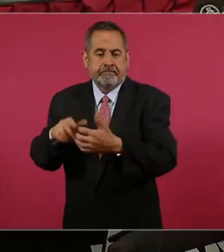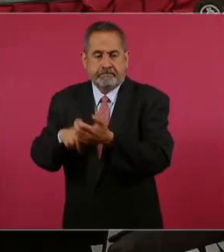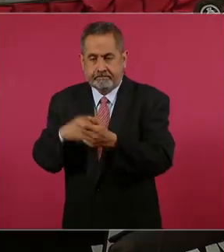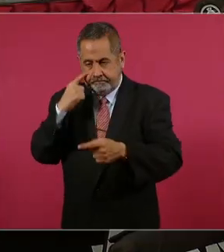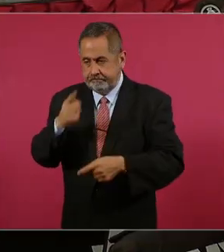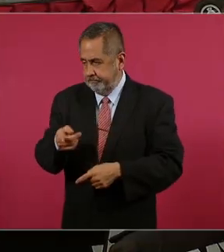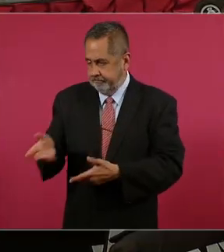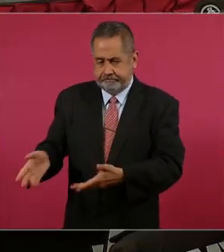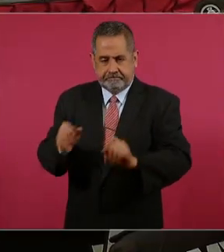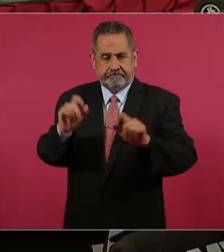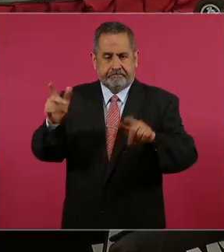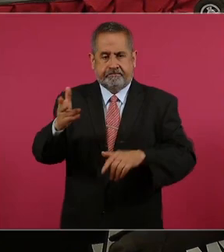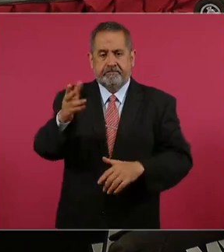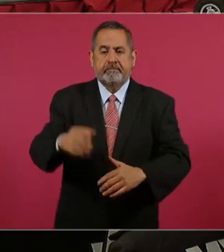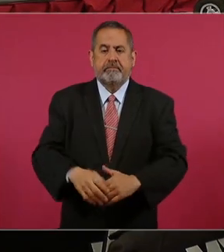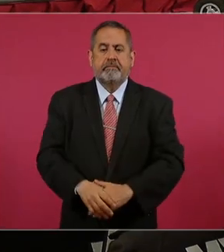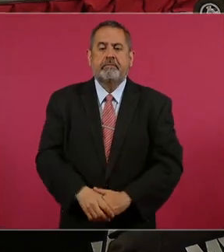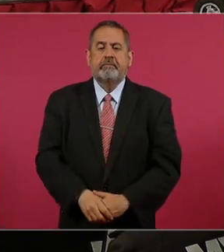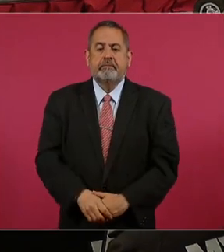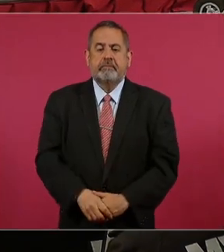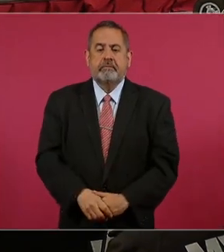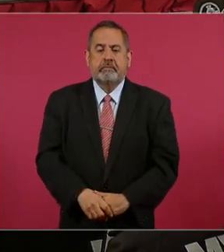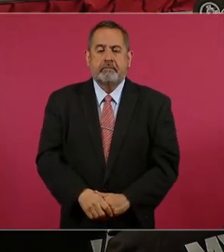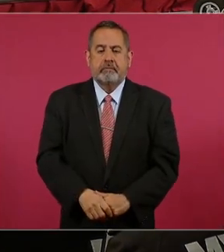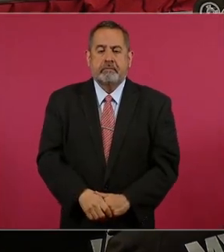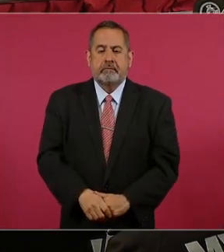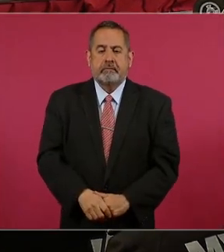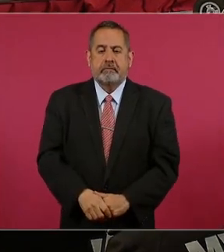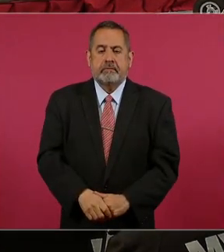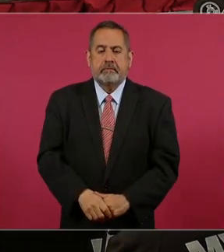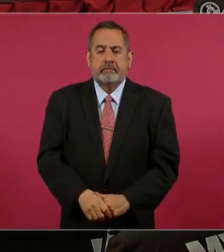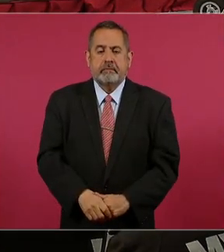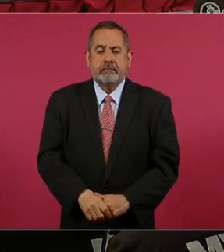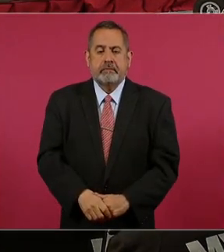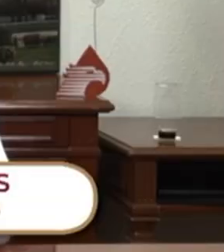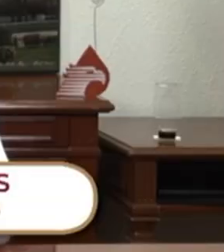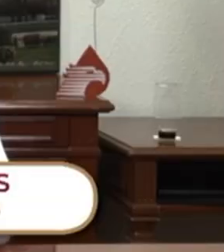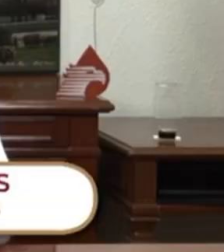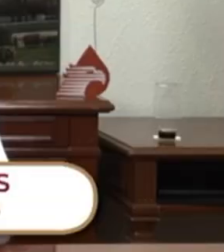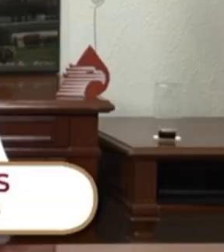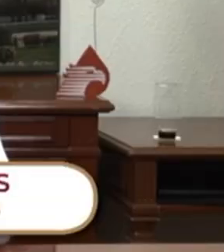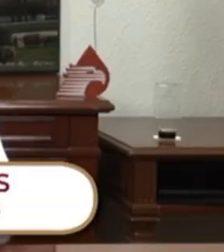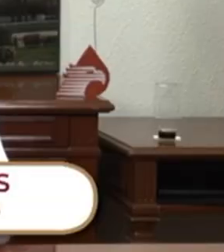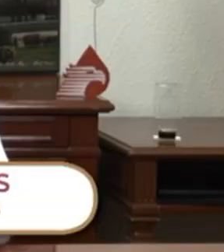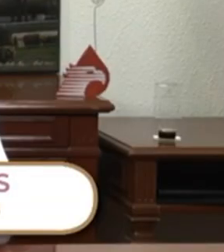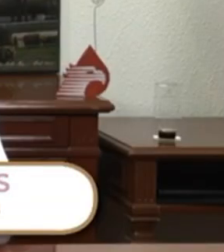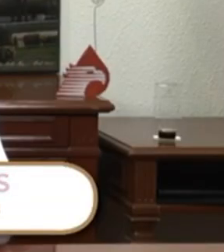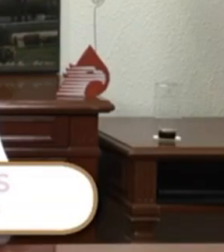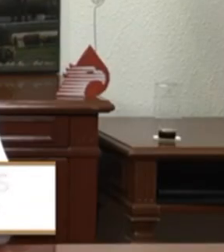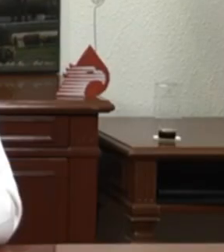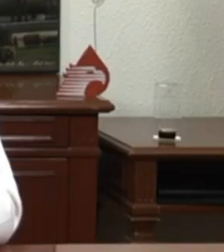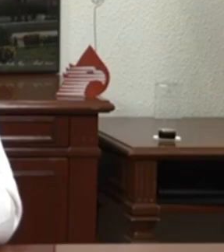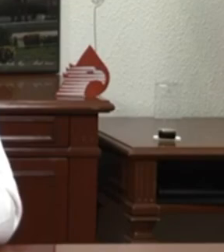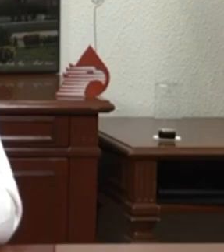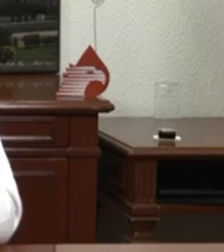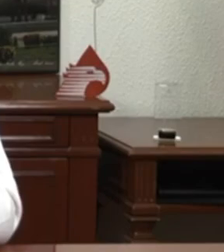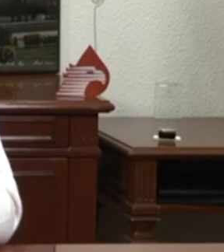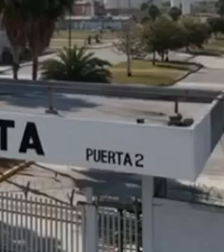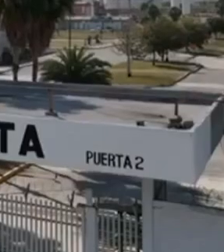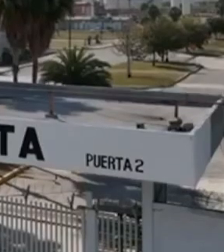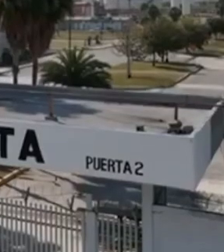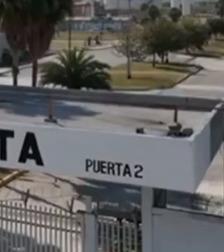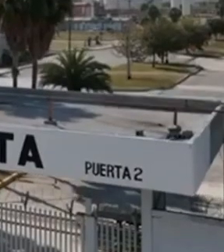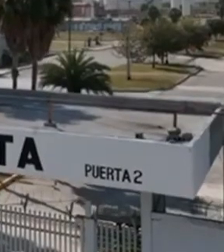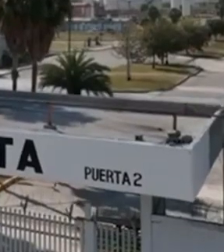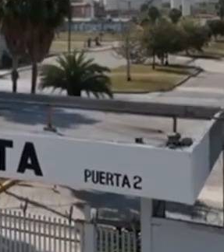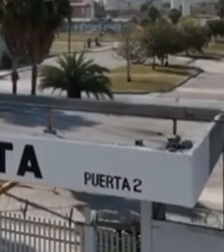a ver adelante la refinería Cadereita ubicada en Nuevo León es la encargada del abasto de gasolinas diésel